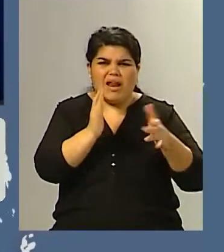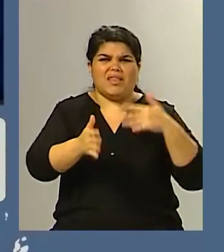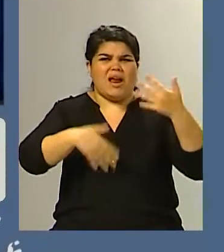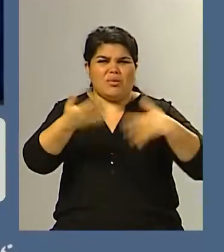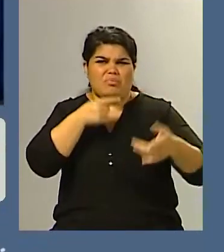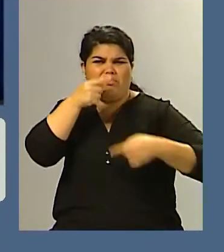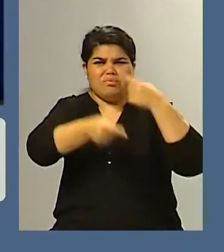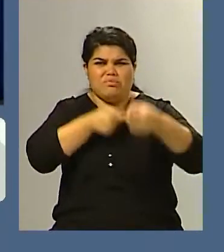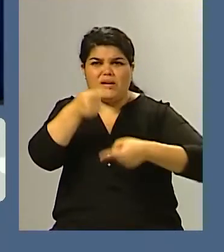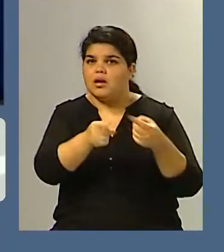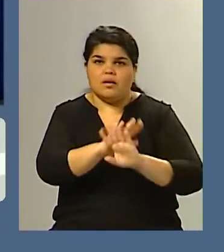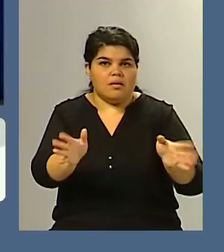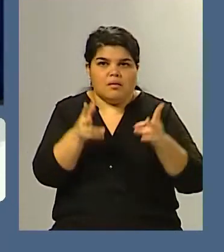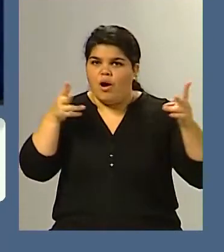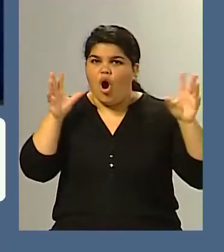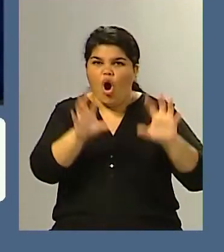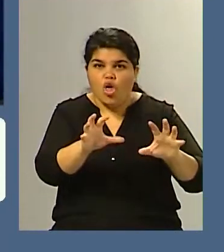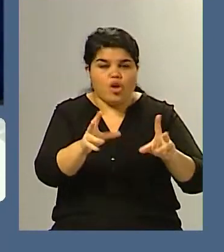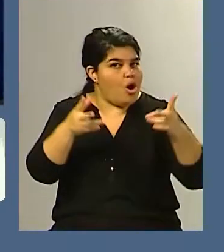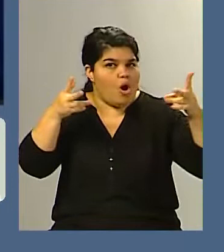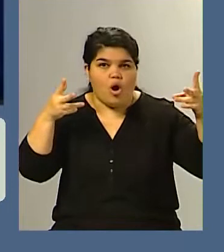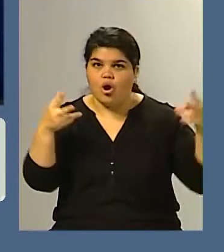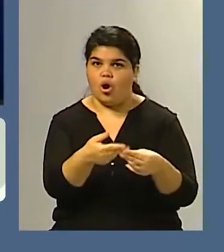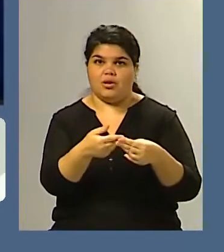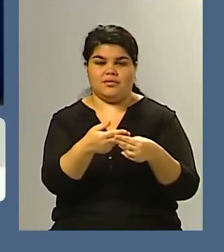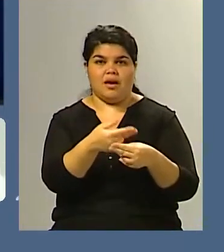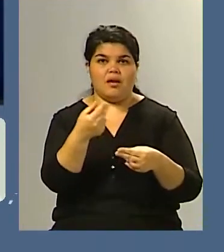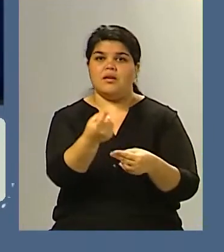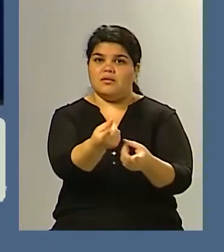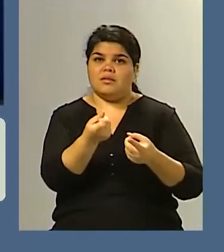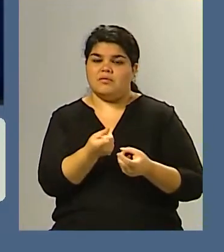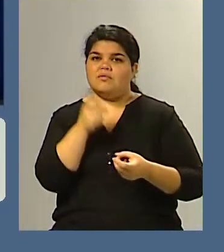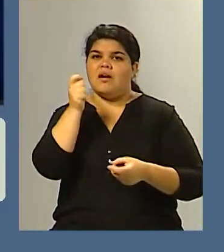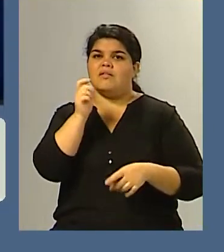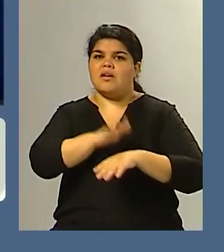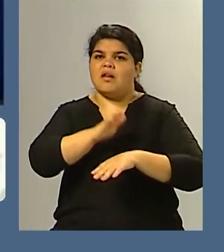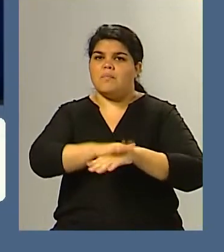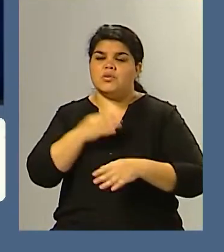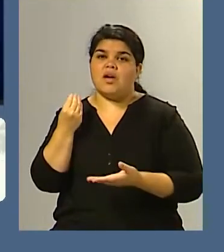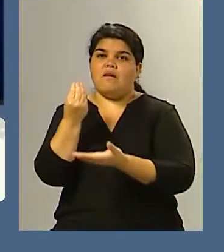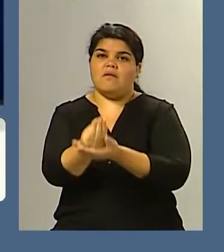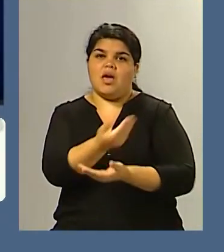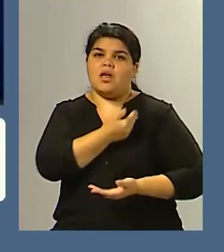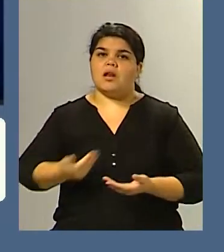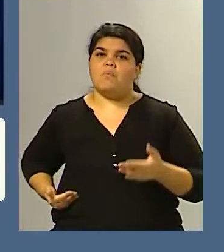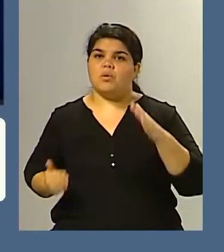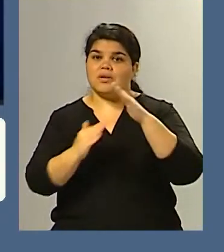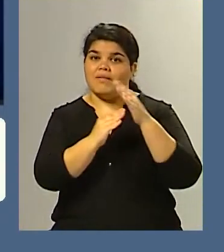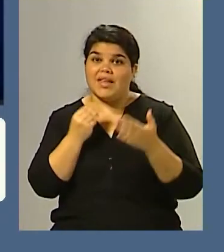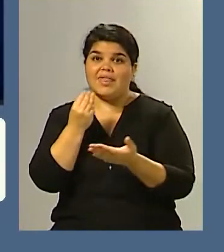este canal de expressão de ódio desde a mais alta autoridade do país, tenho esperança de que